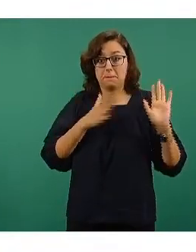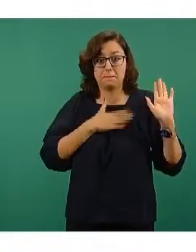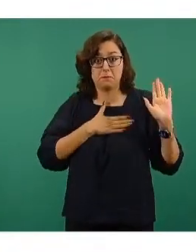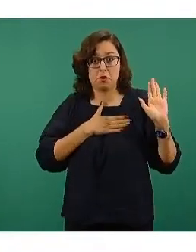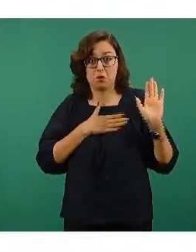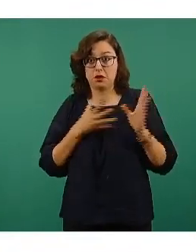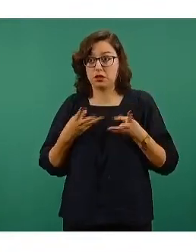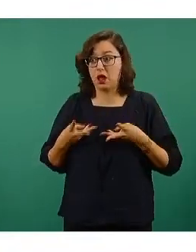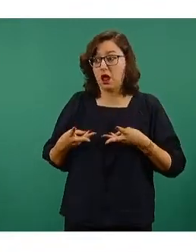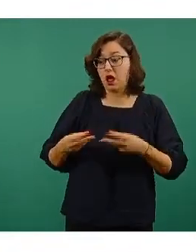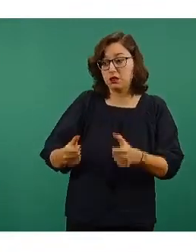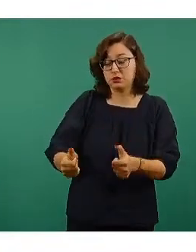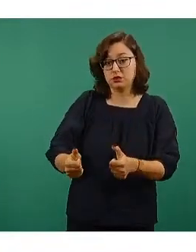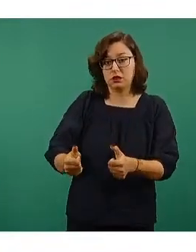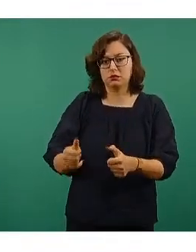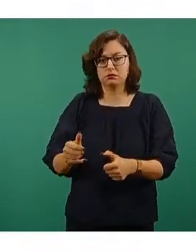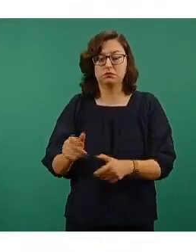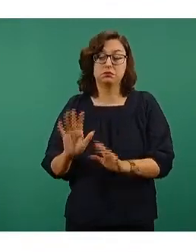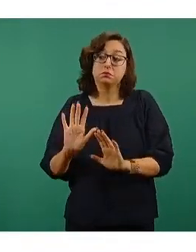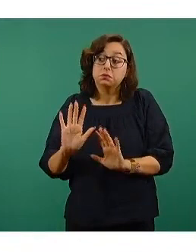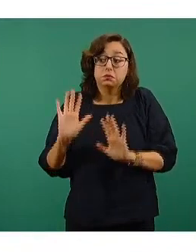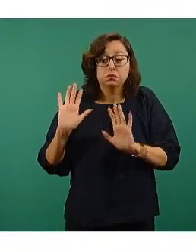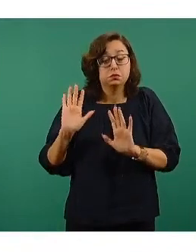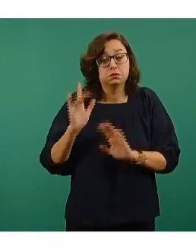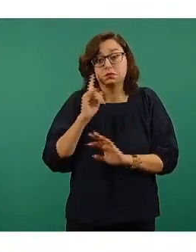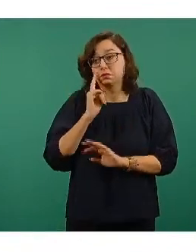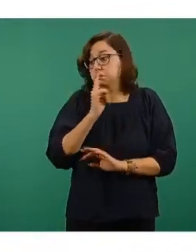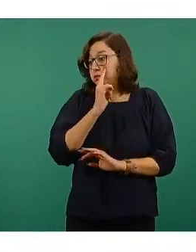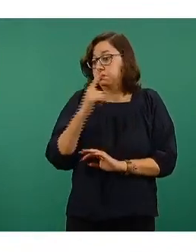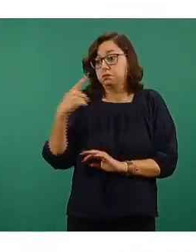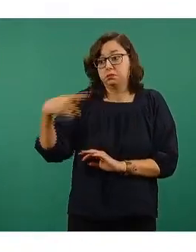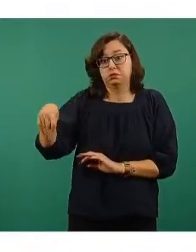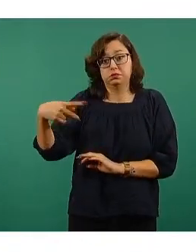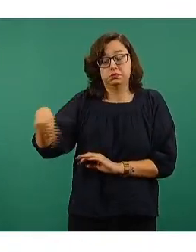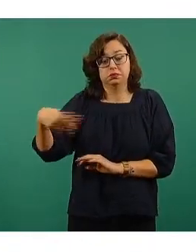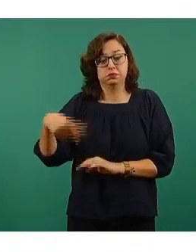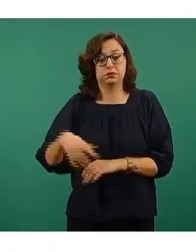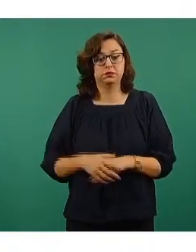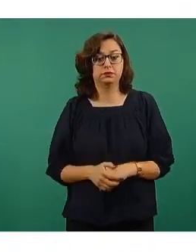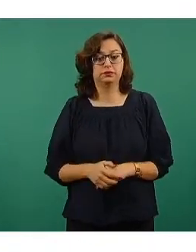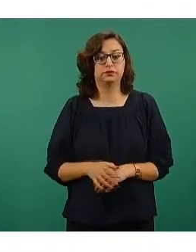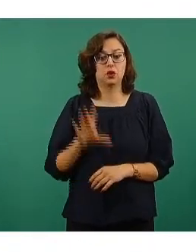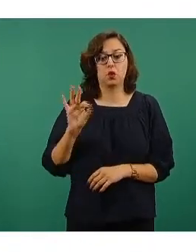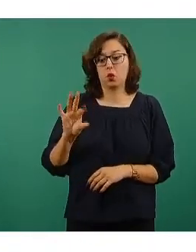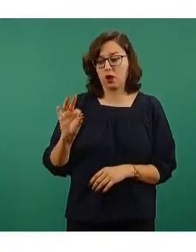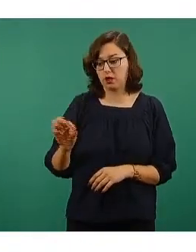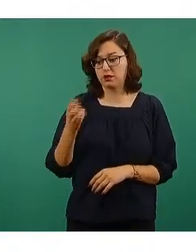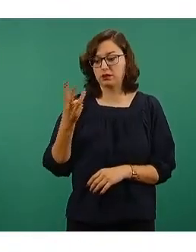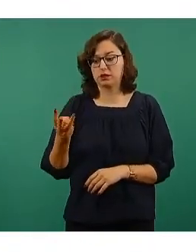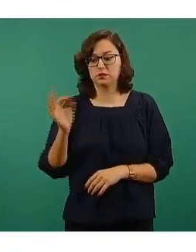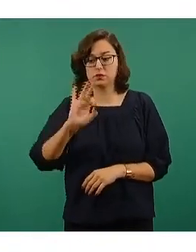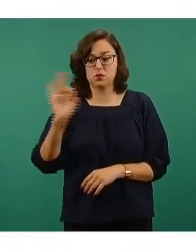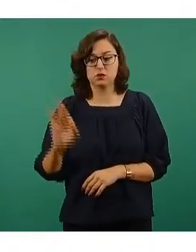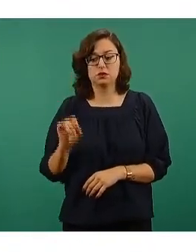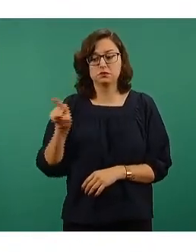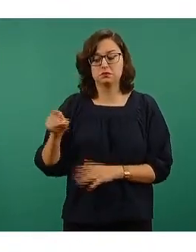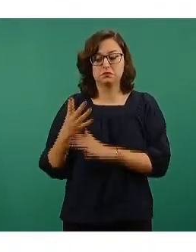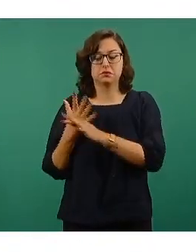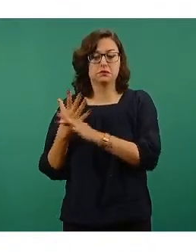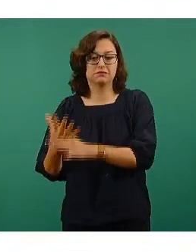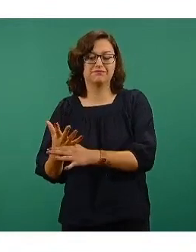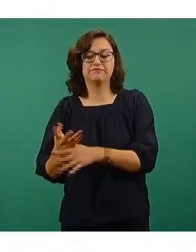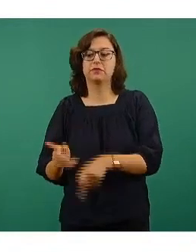esto. 43%, por ejemplo, han manifestado que utilizan este apoyo para la recuperación de